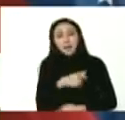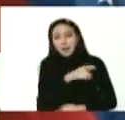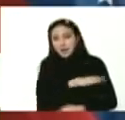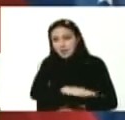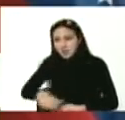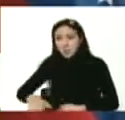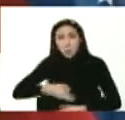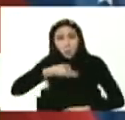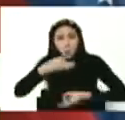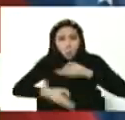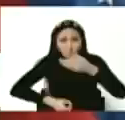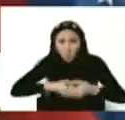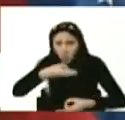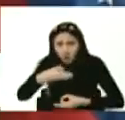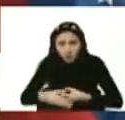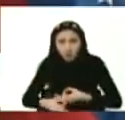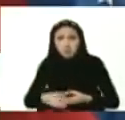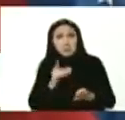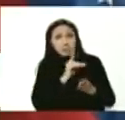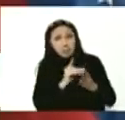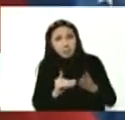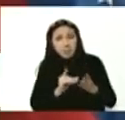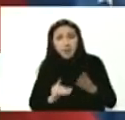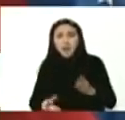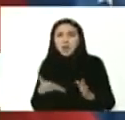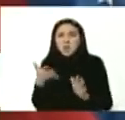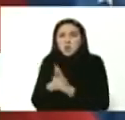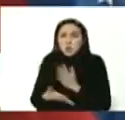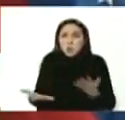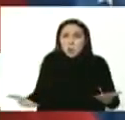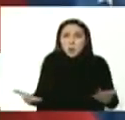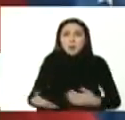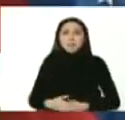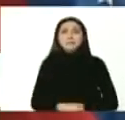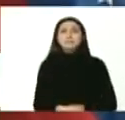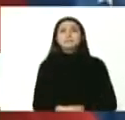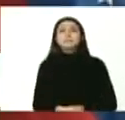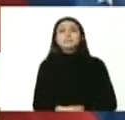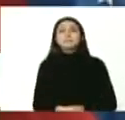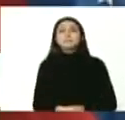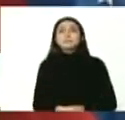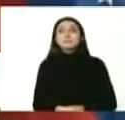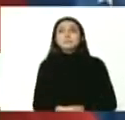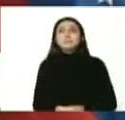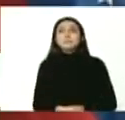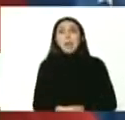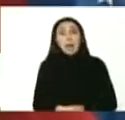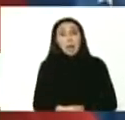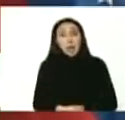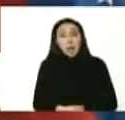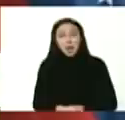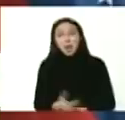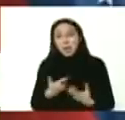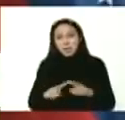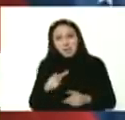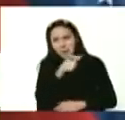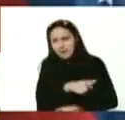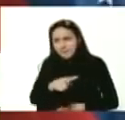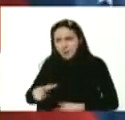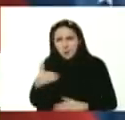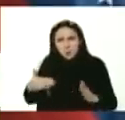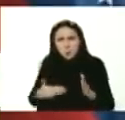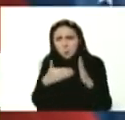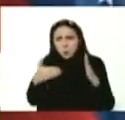explicar con detalle, en donde, por cierto, al dársele libertad a las personas que agredieron,